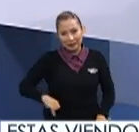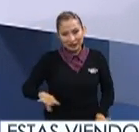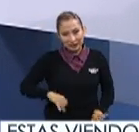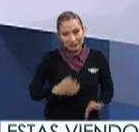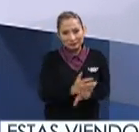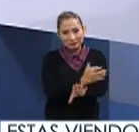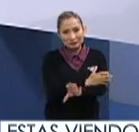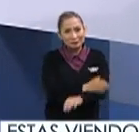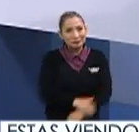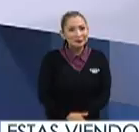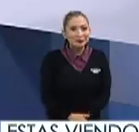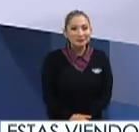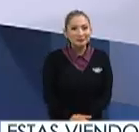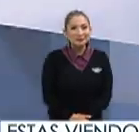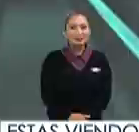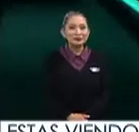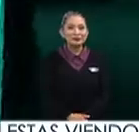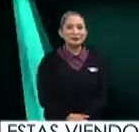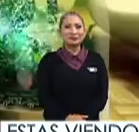interesantes. Acompáñanos.